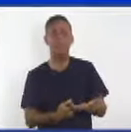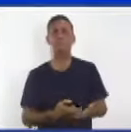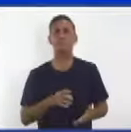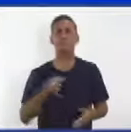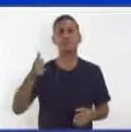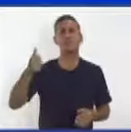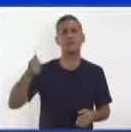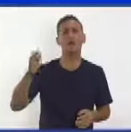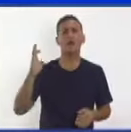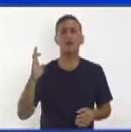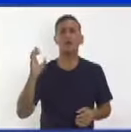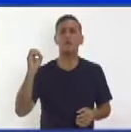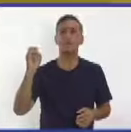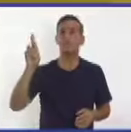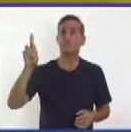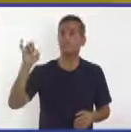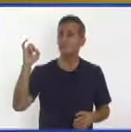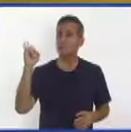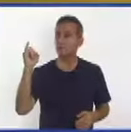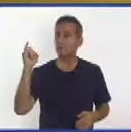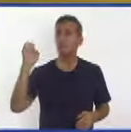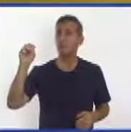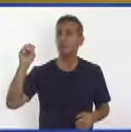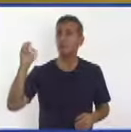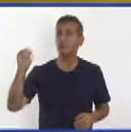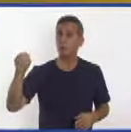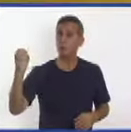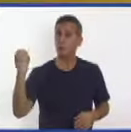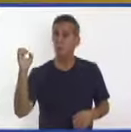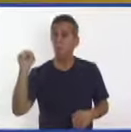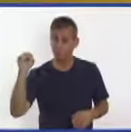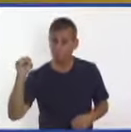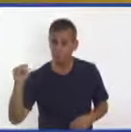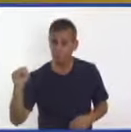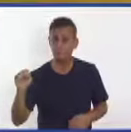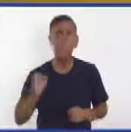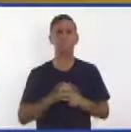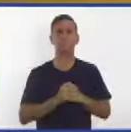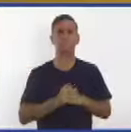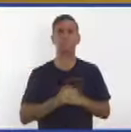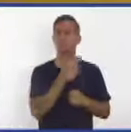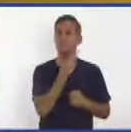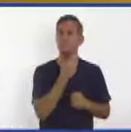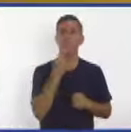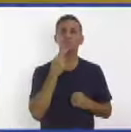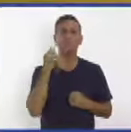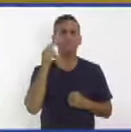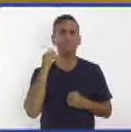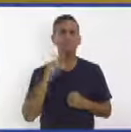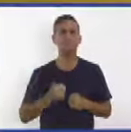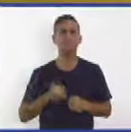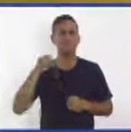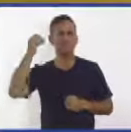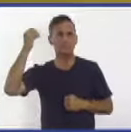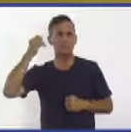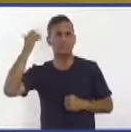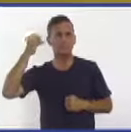martianas van además a analizar lo expresado por martín con el apoyo